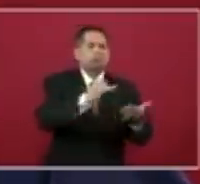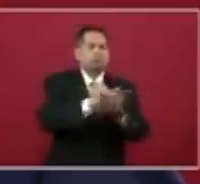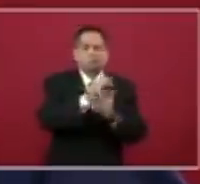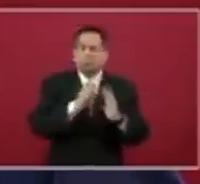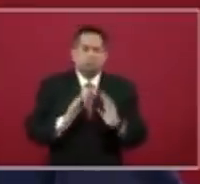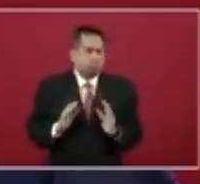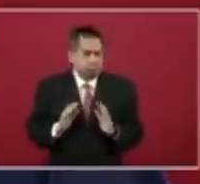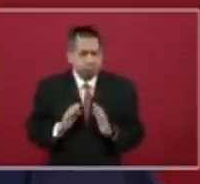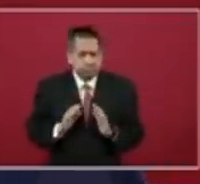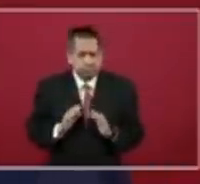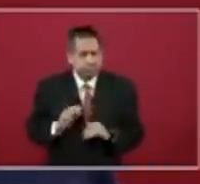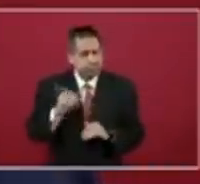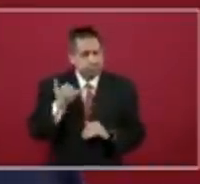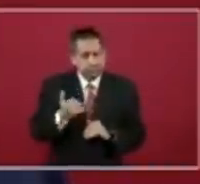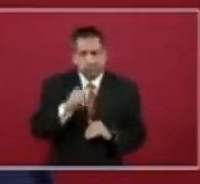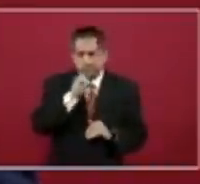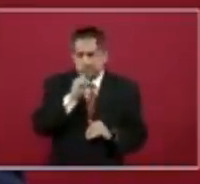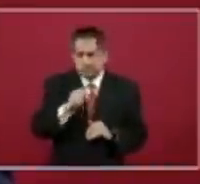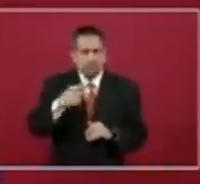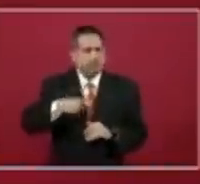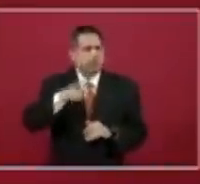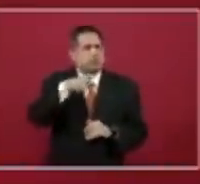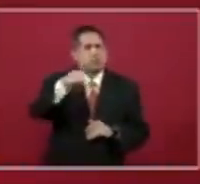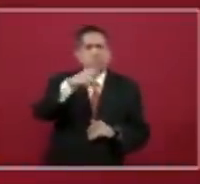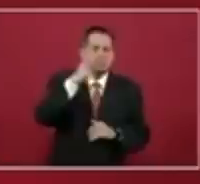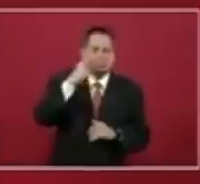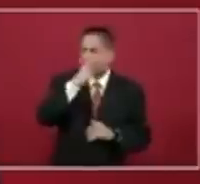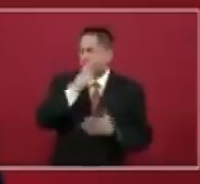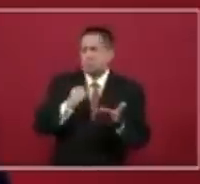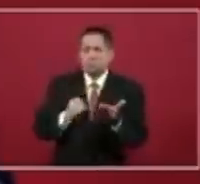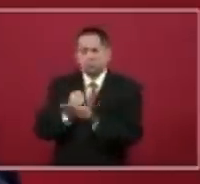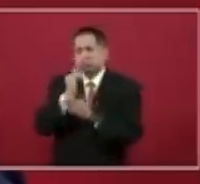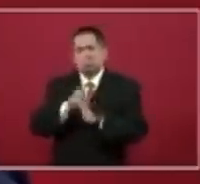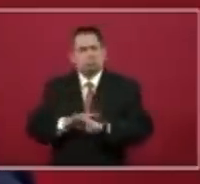y que sean los ciudadanos los que decidan,